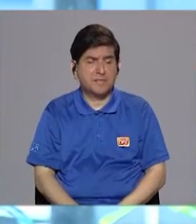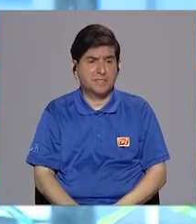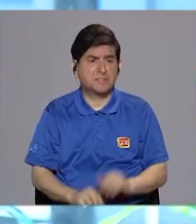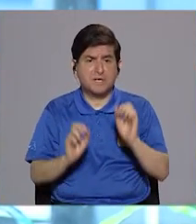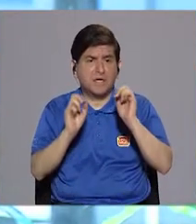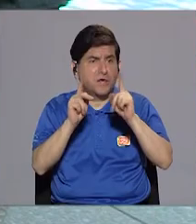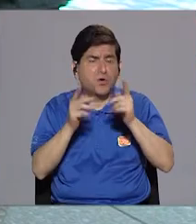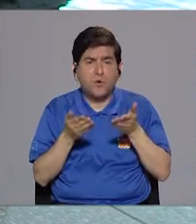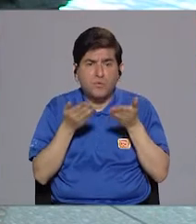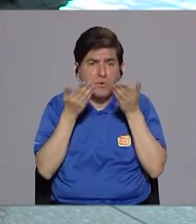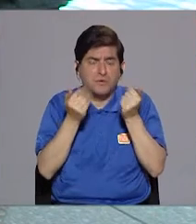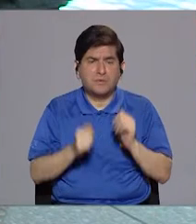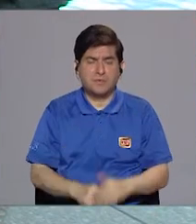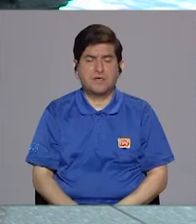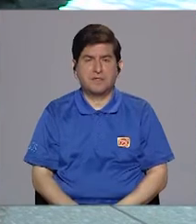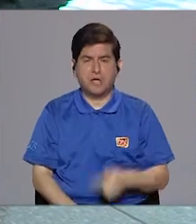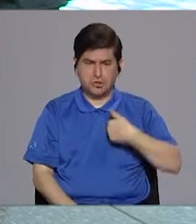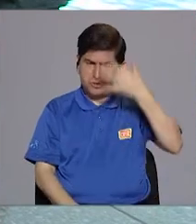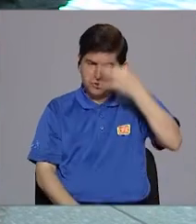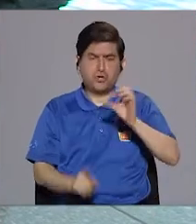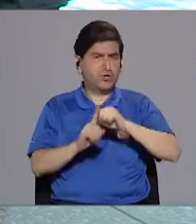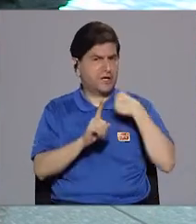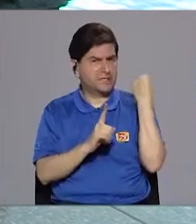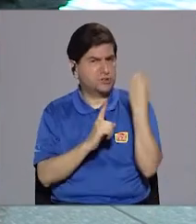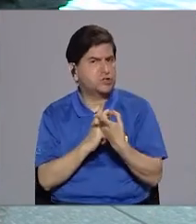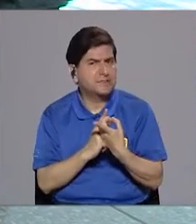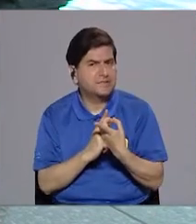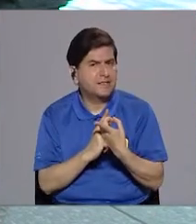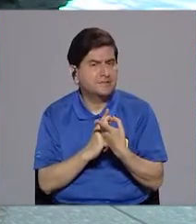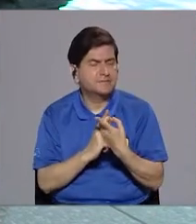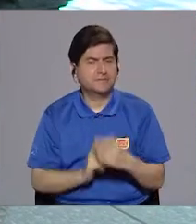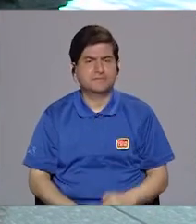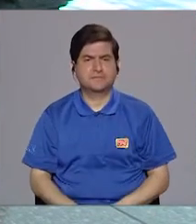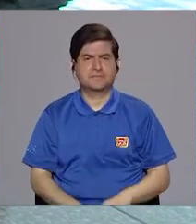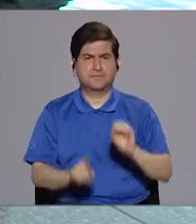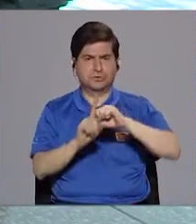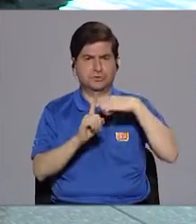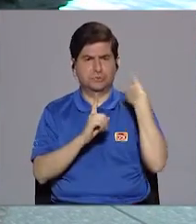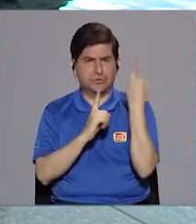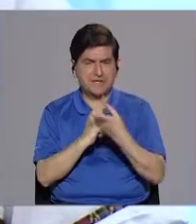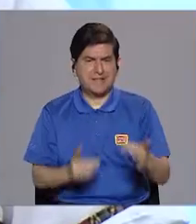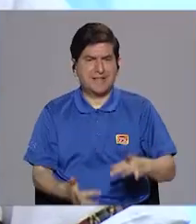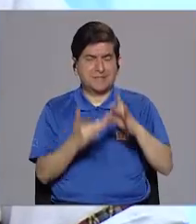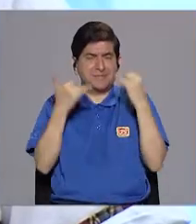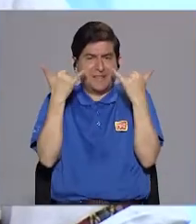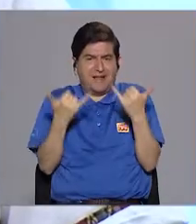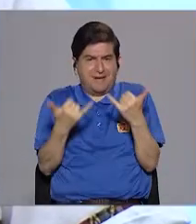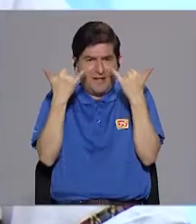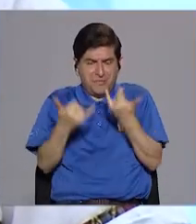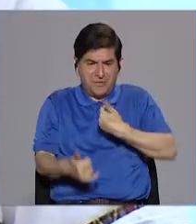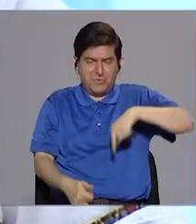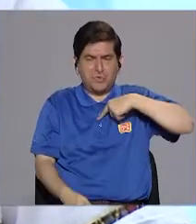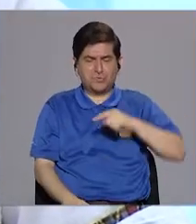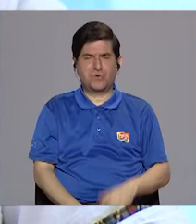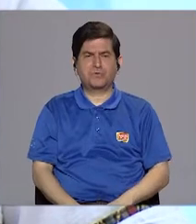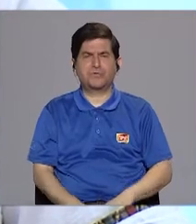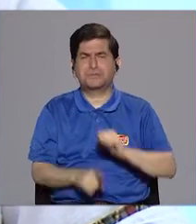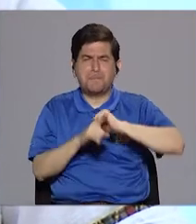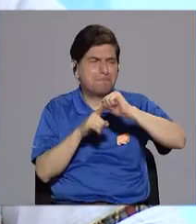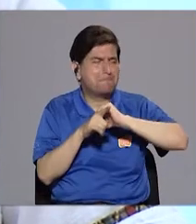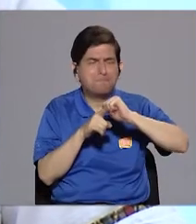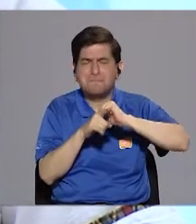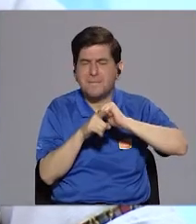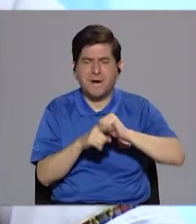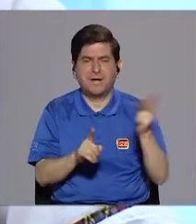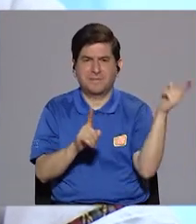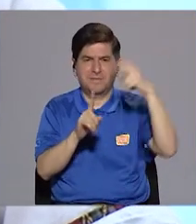salida para hacerlo? No, yo creo que es con las sociedades, ¿no? Uh-huh. Una sociedad tiene que, especialmente hoy en día, que somos muy pragmáticos, lo